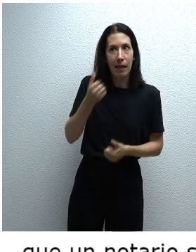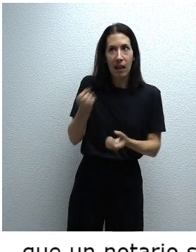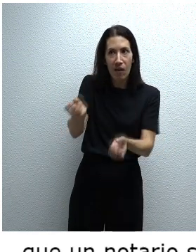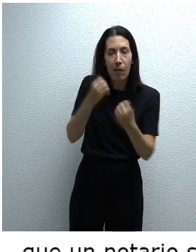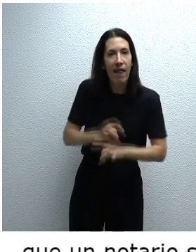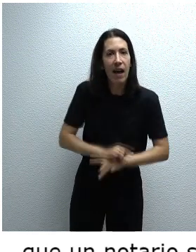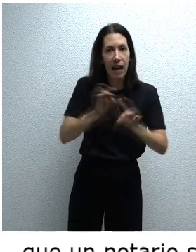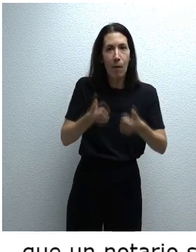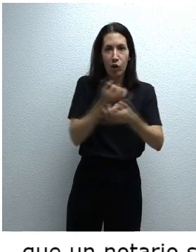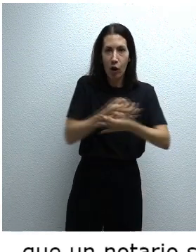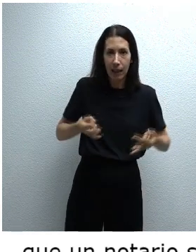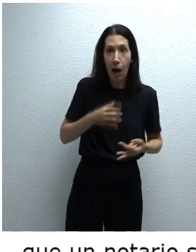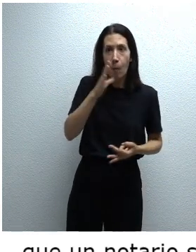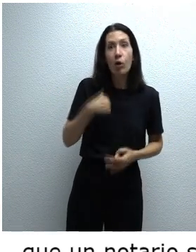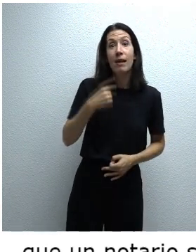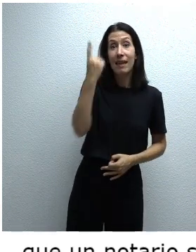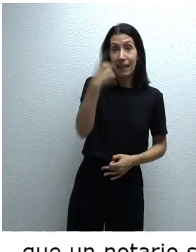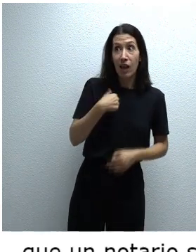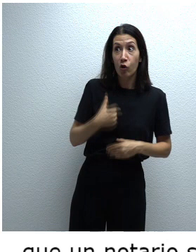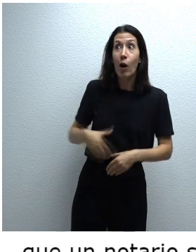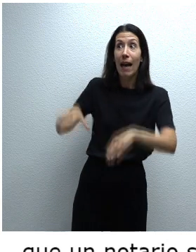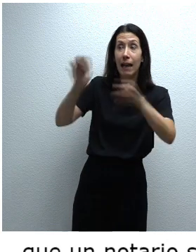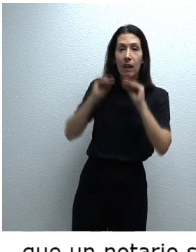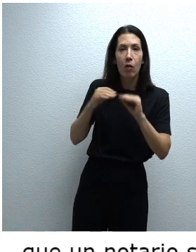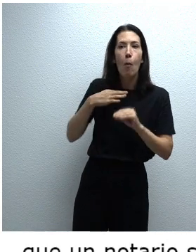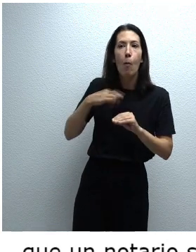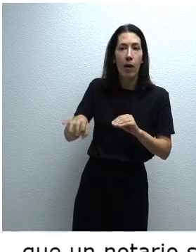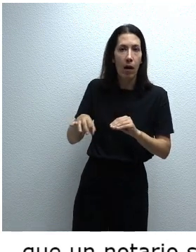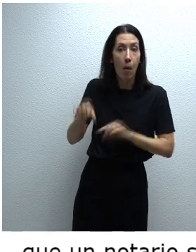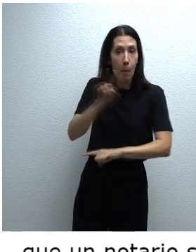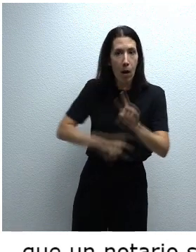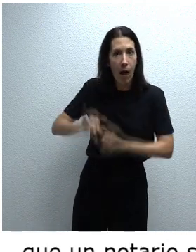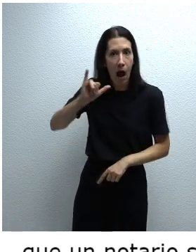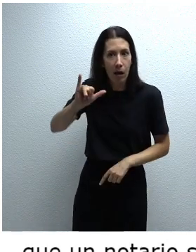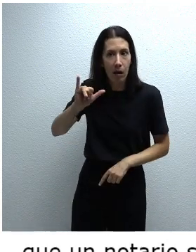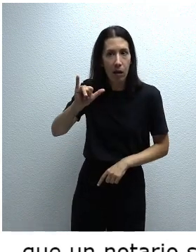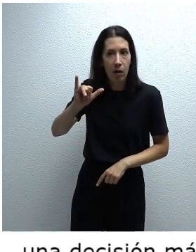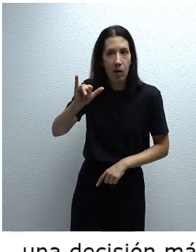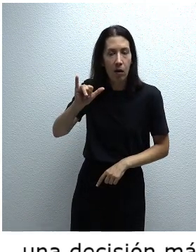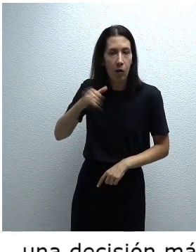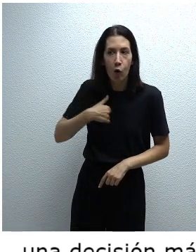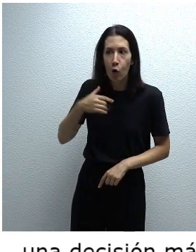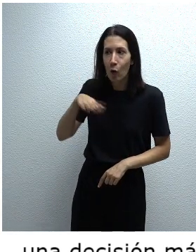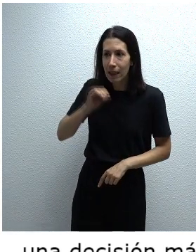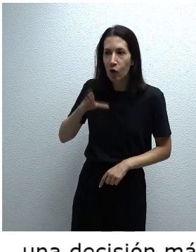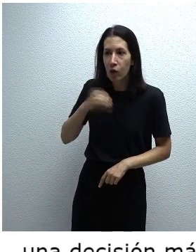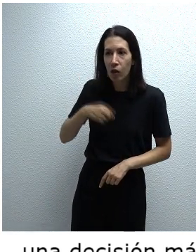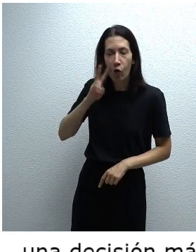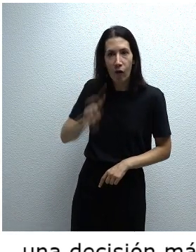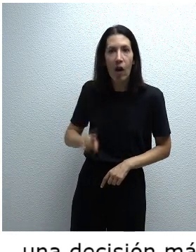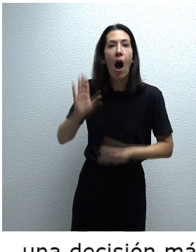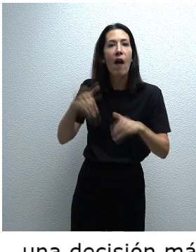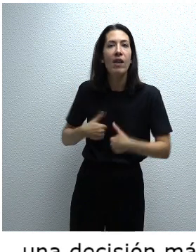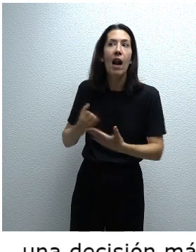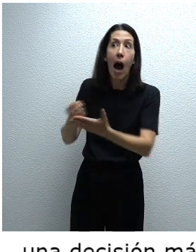informada, más correcta, sabiendo que yo he entendido a lo mejor un problema que no había sabido ver. Y yo creo